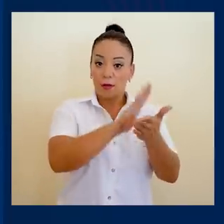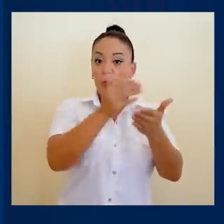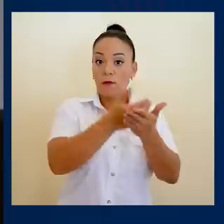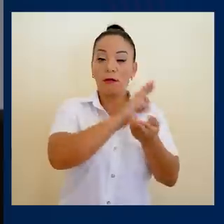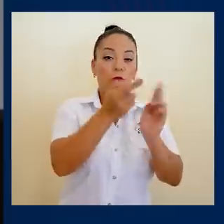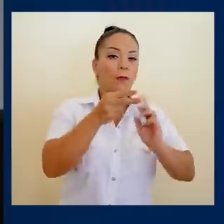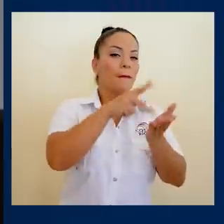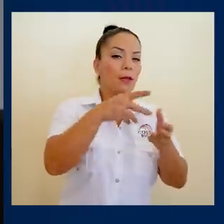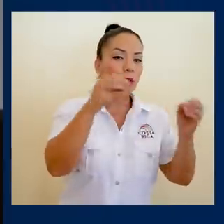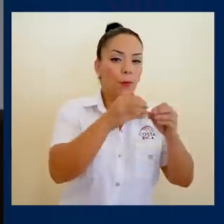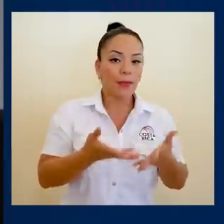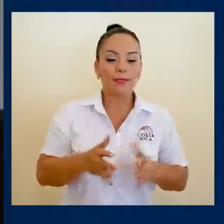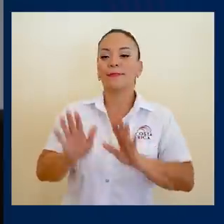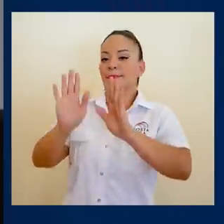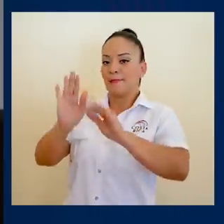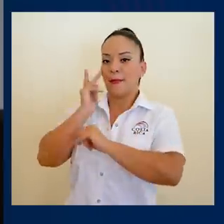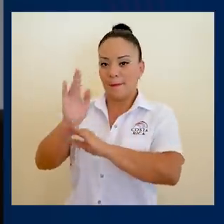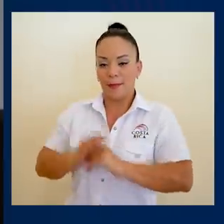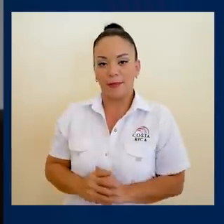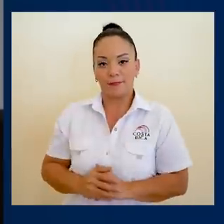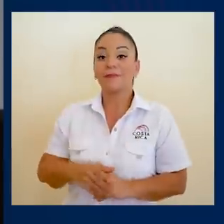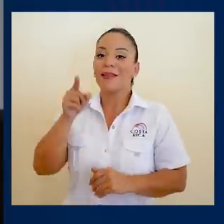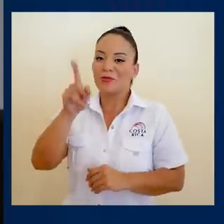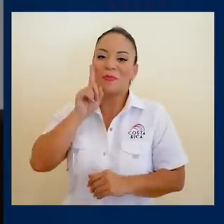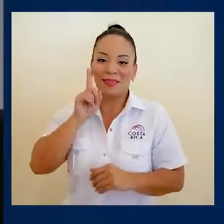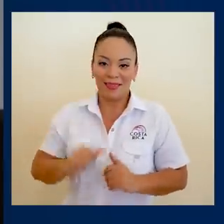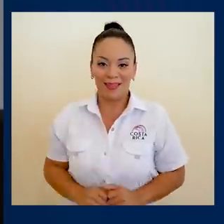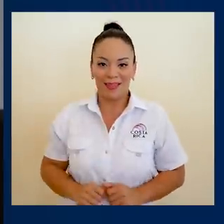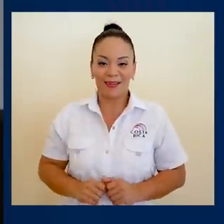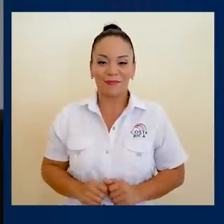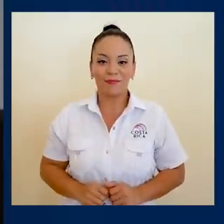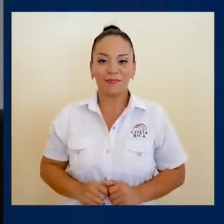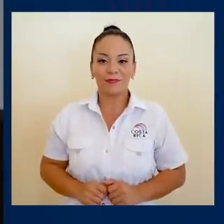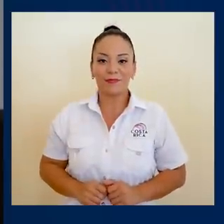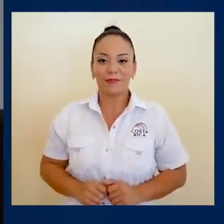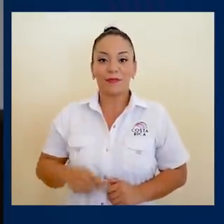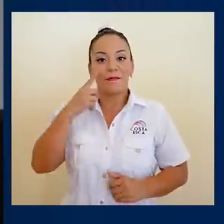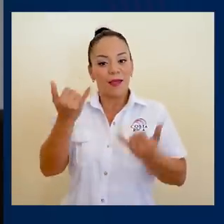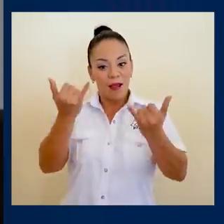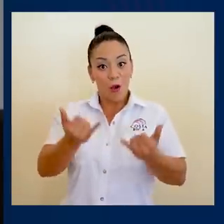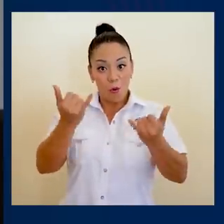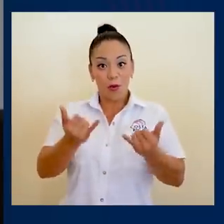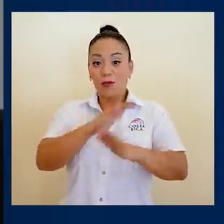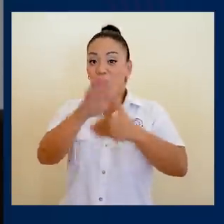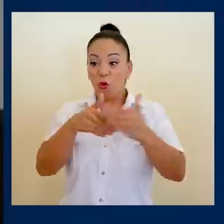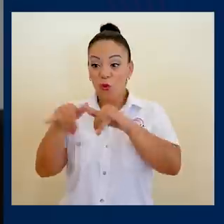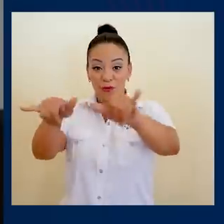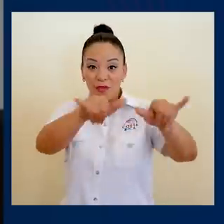pagando? Vean, otra mentira. La cancha hoy no está pareja para